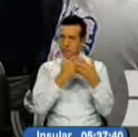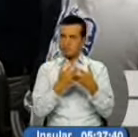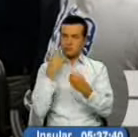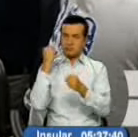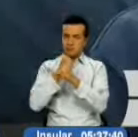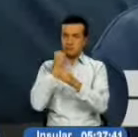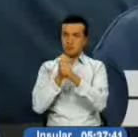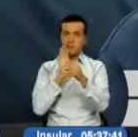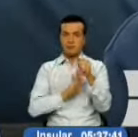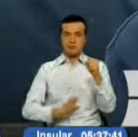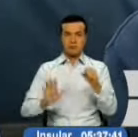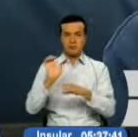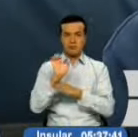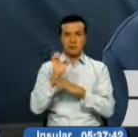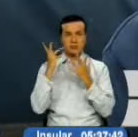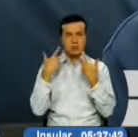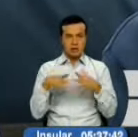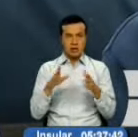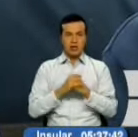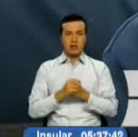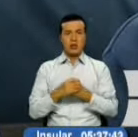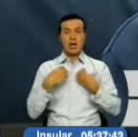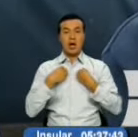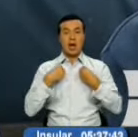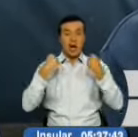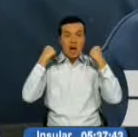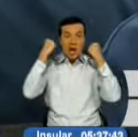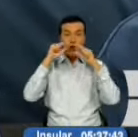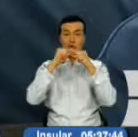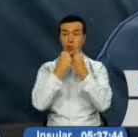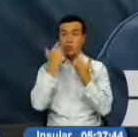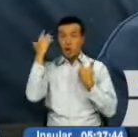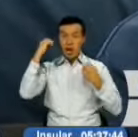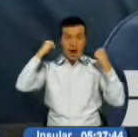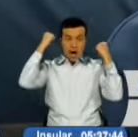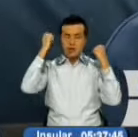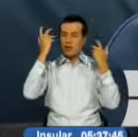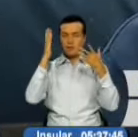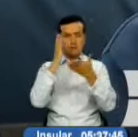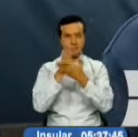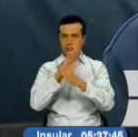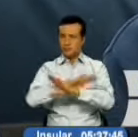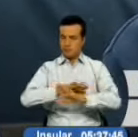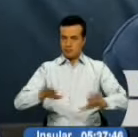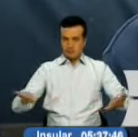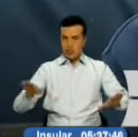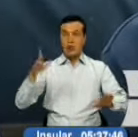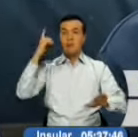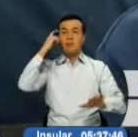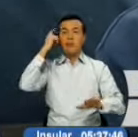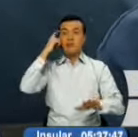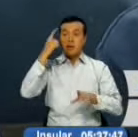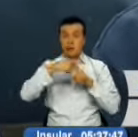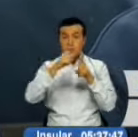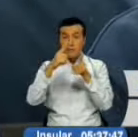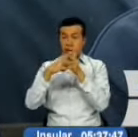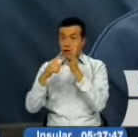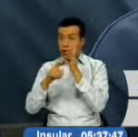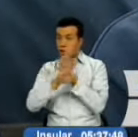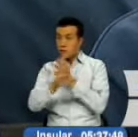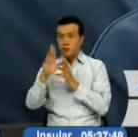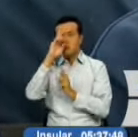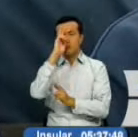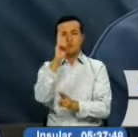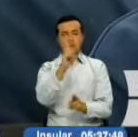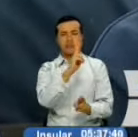del país. Es momento de quitarnos las camisetas políticas, es momento de respetar la diversidad de pensamiento y extender la mano